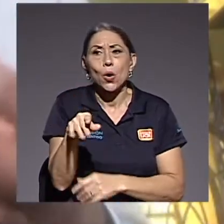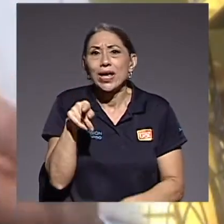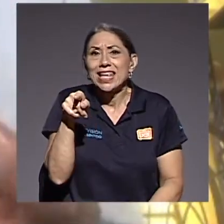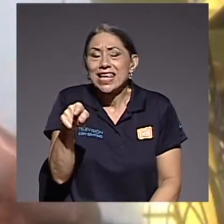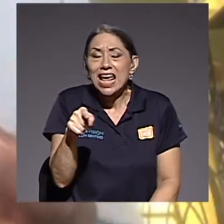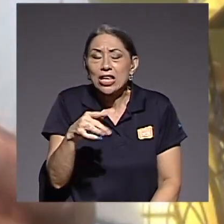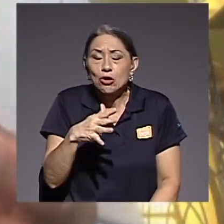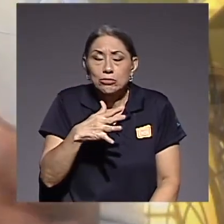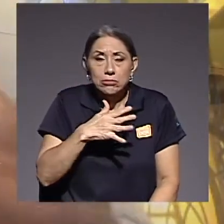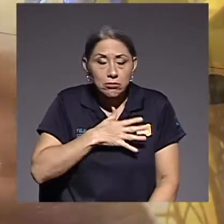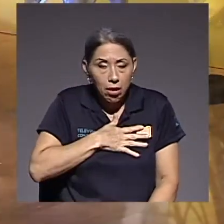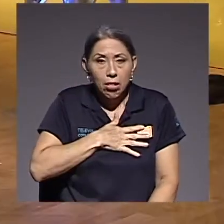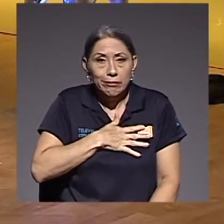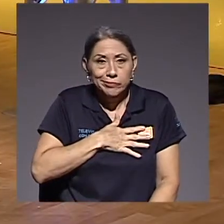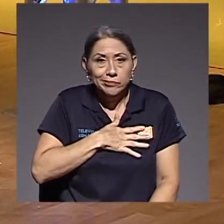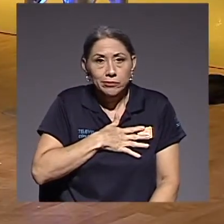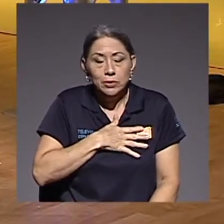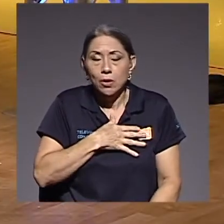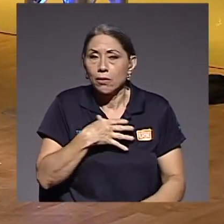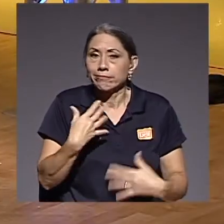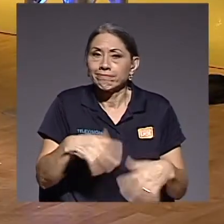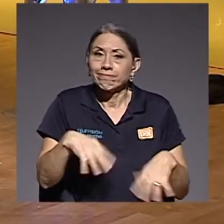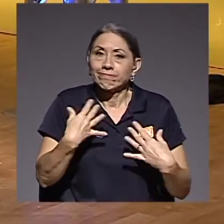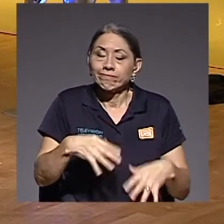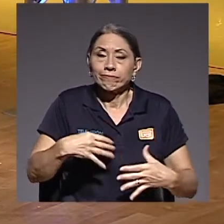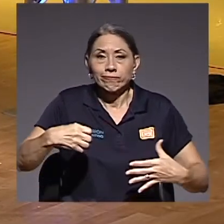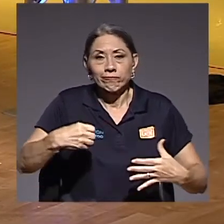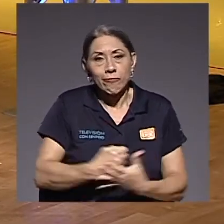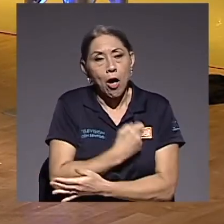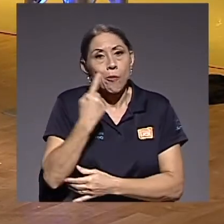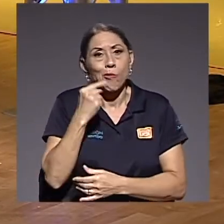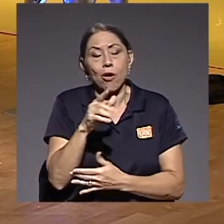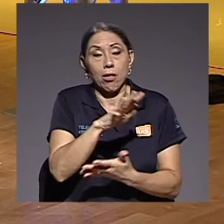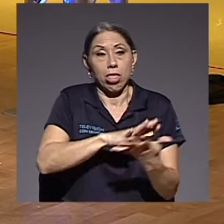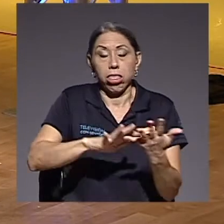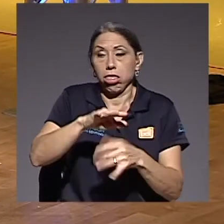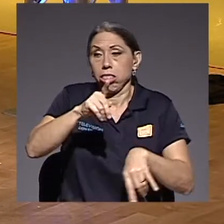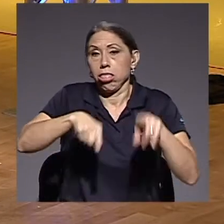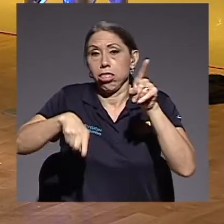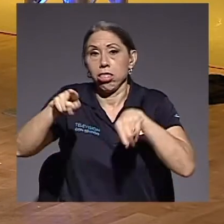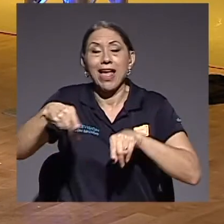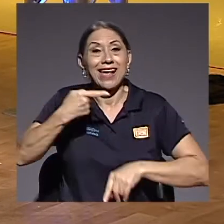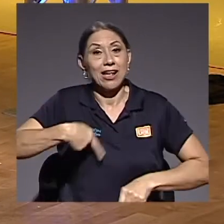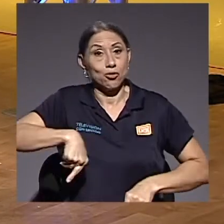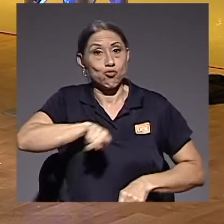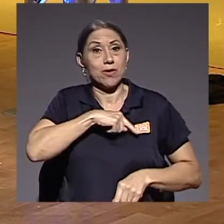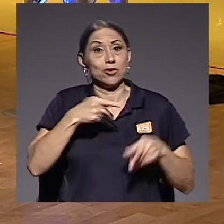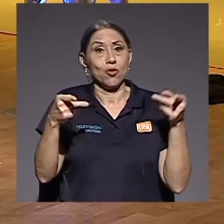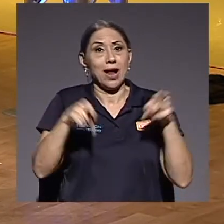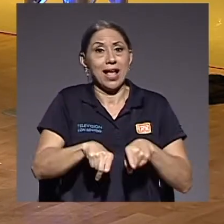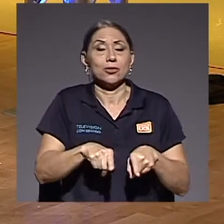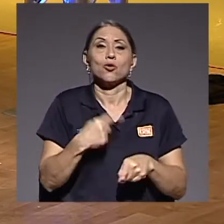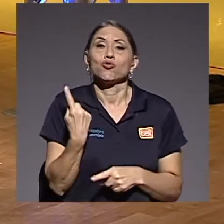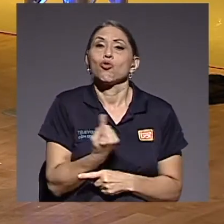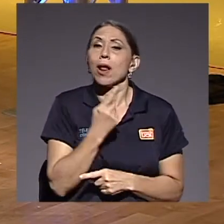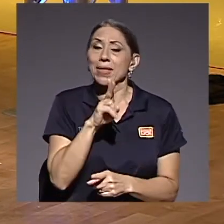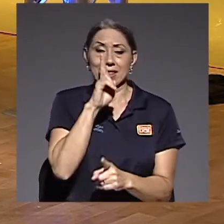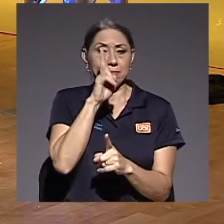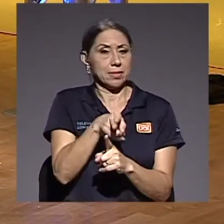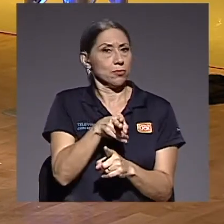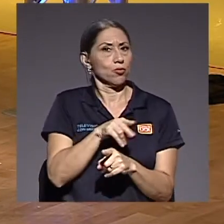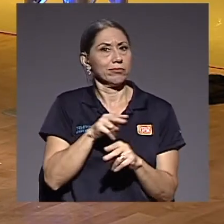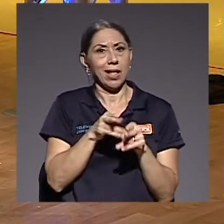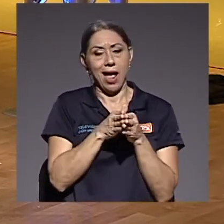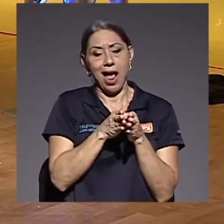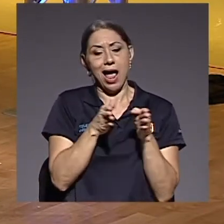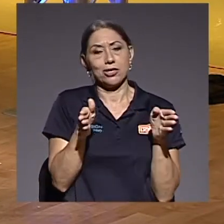esa mezcolanza. En el caso nuestro, dichosamente tenemos un solo ancho, y quieren hacer